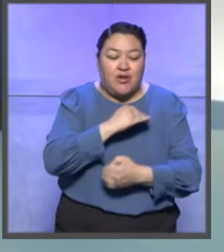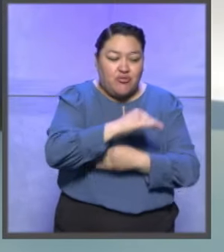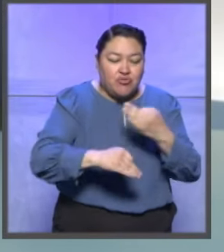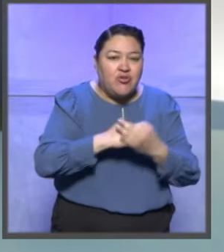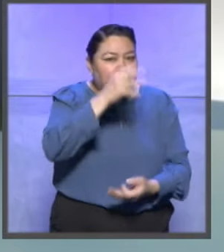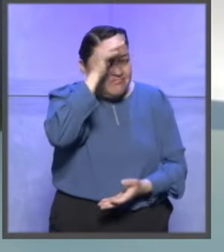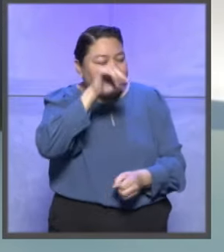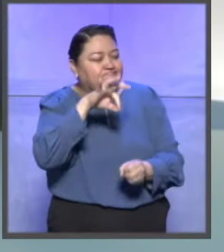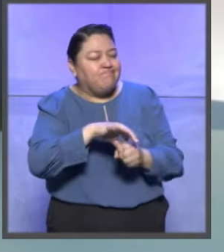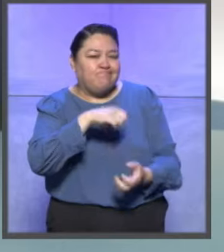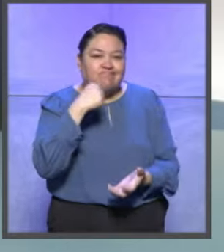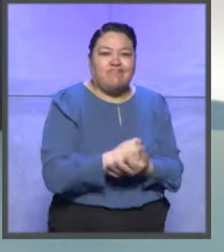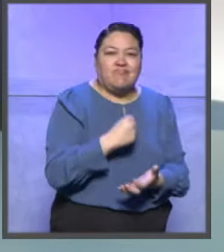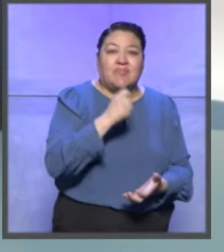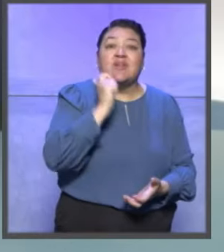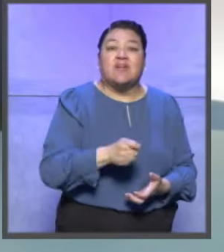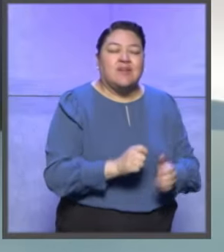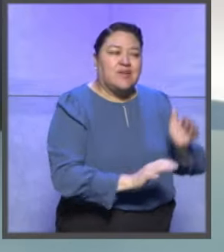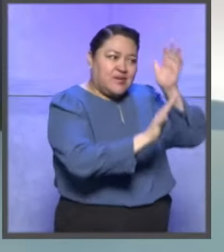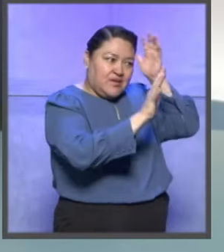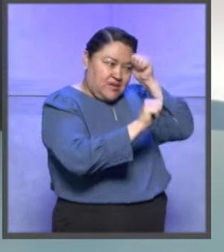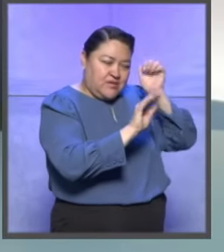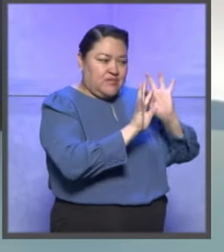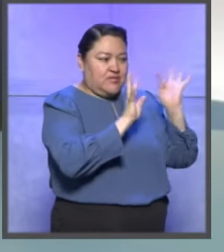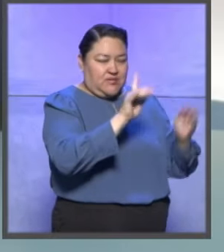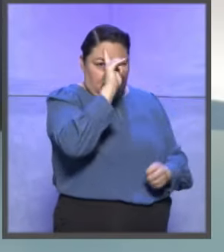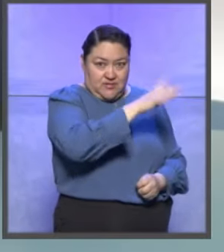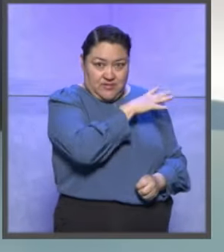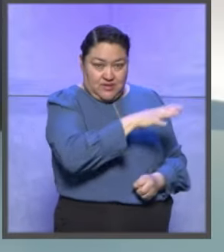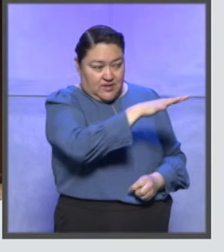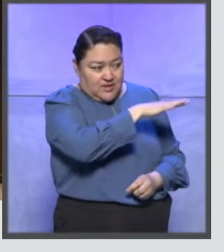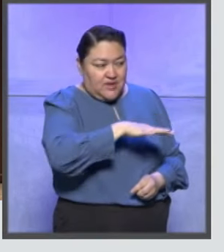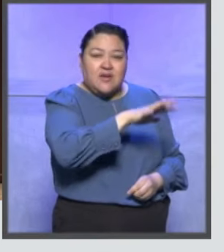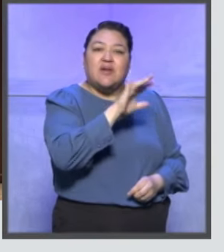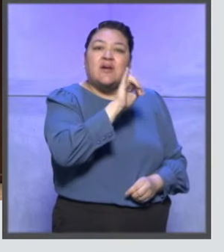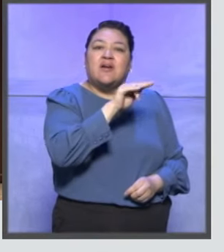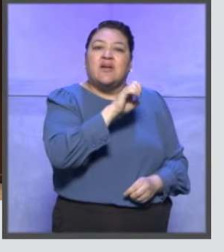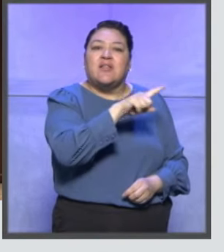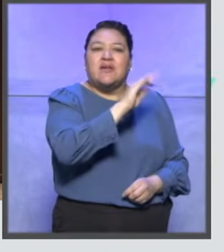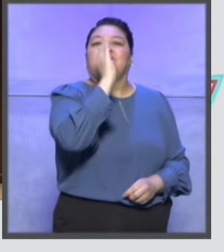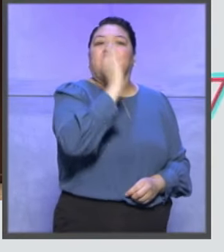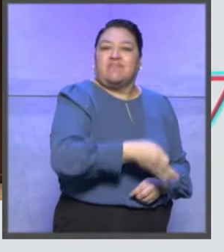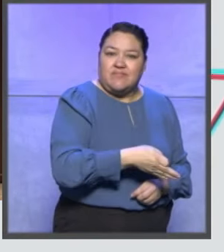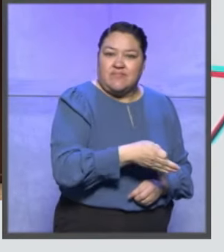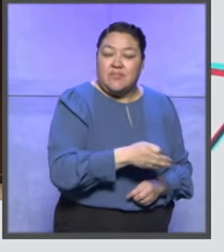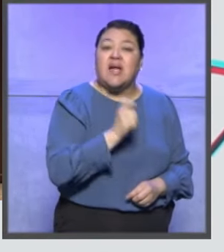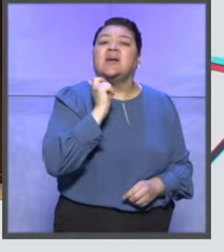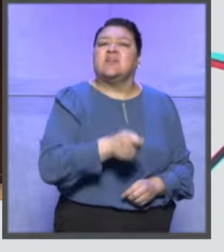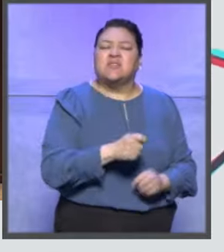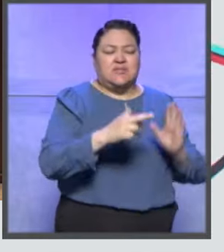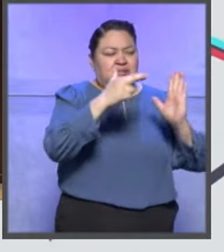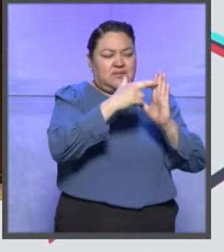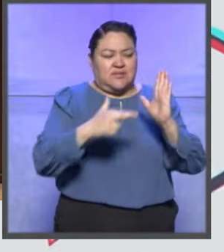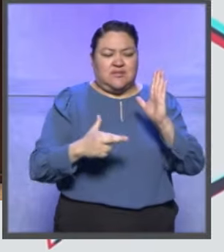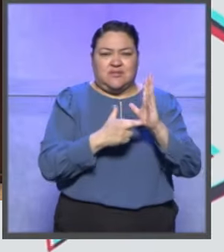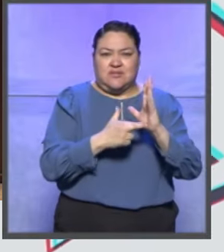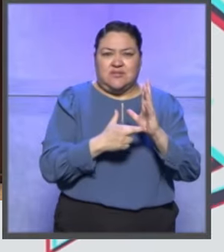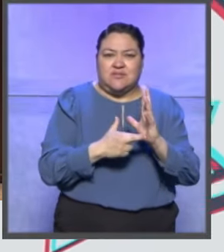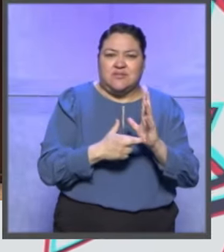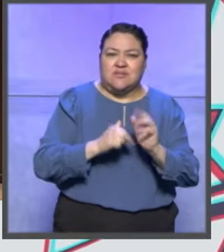confirmó por unanimidad de votos el acuerdo del Consejo General del Instituto Nacional Electoral, por el que